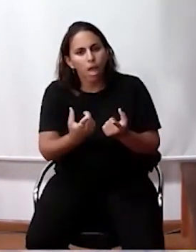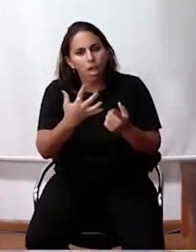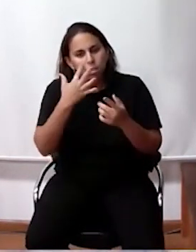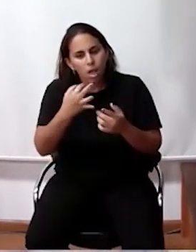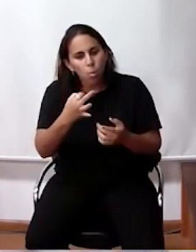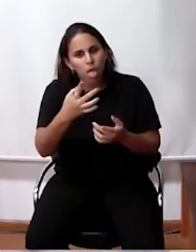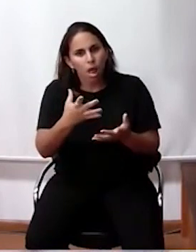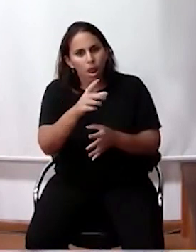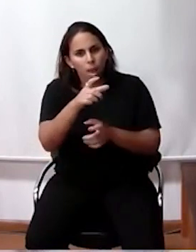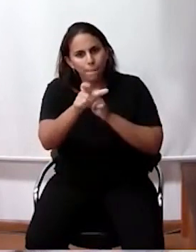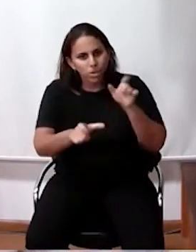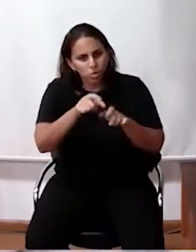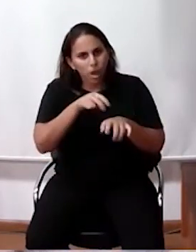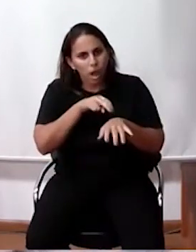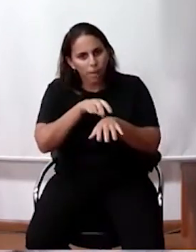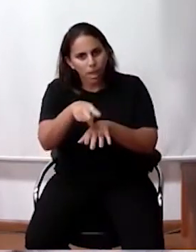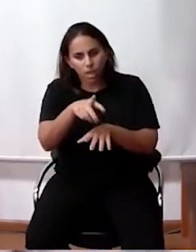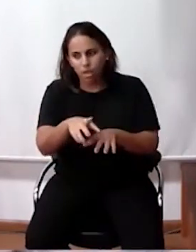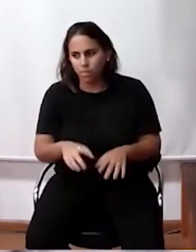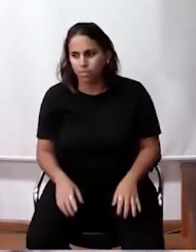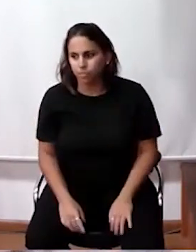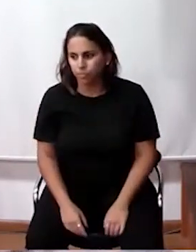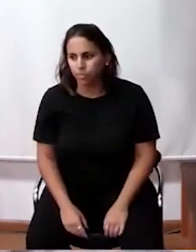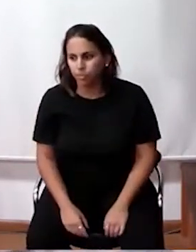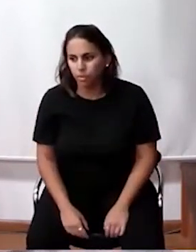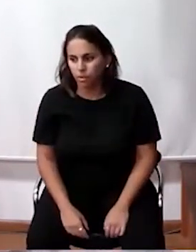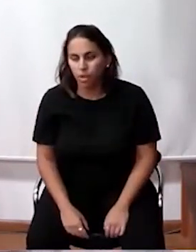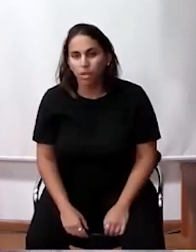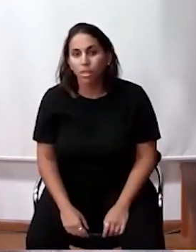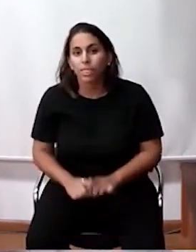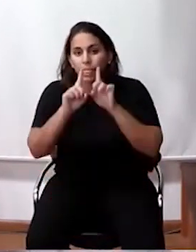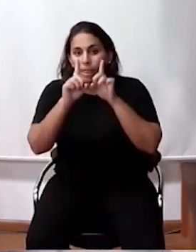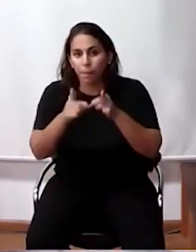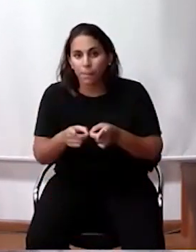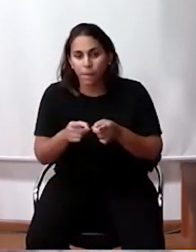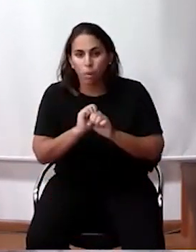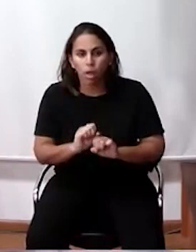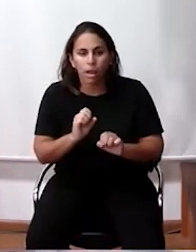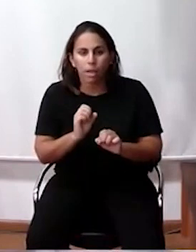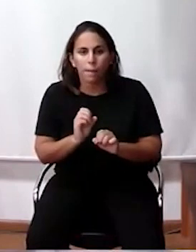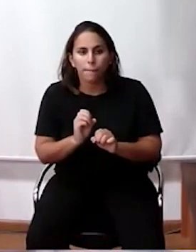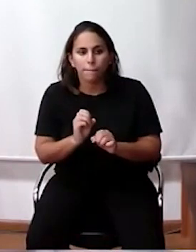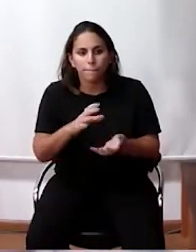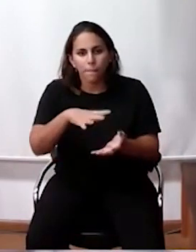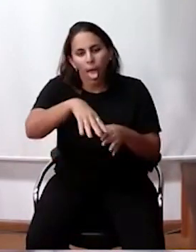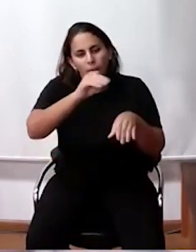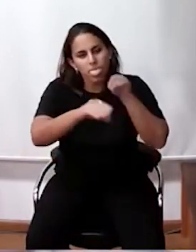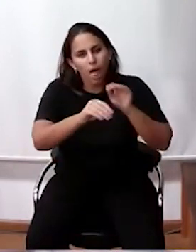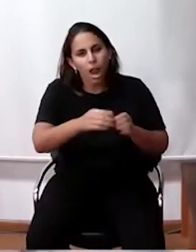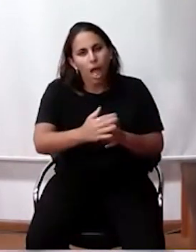transitan es por y por no también la plantación de